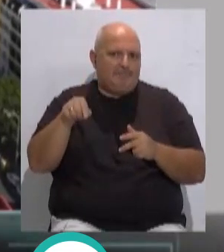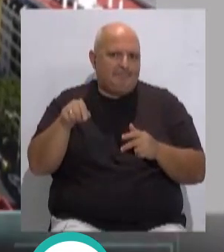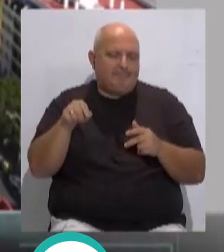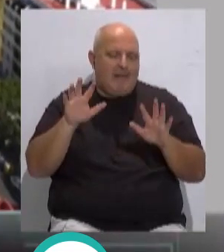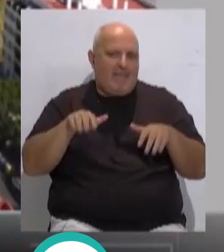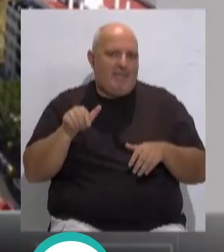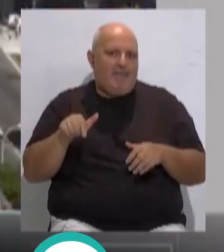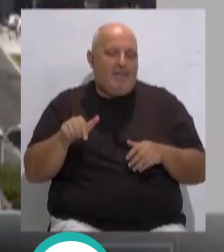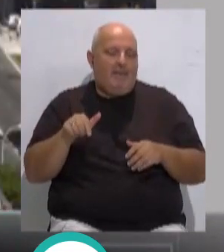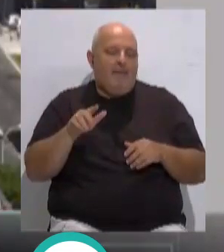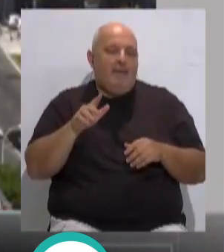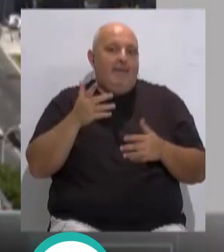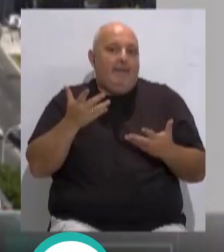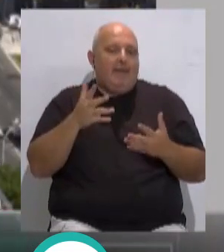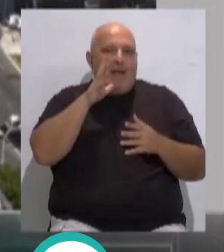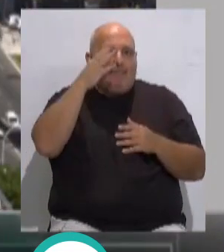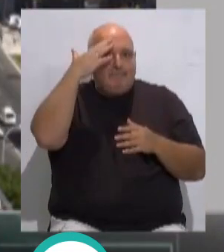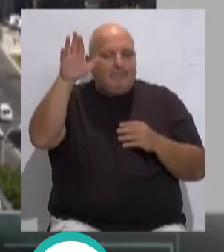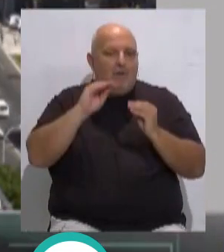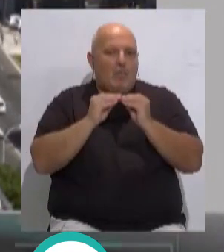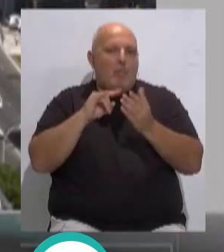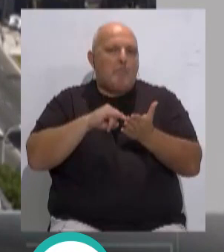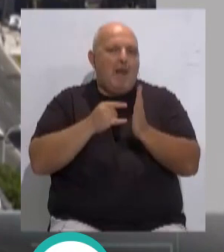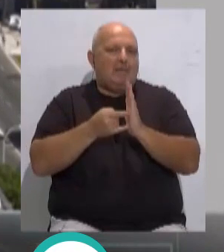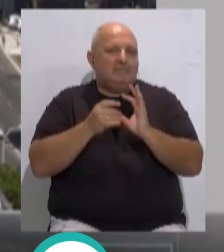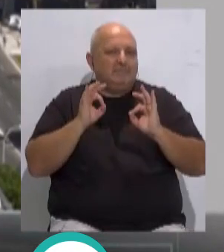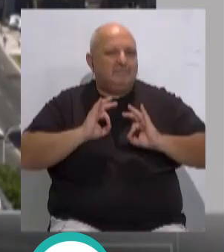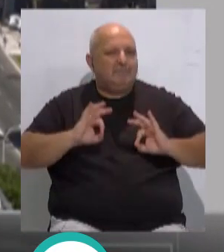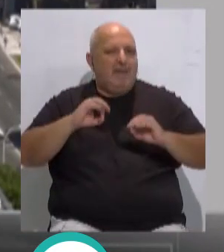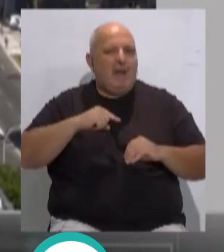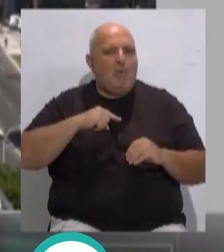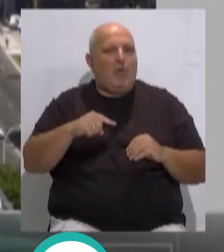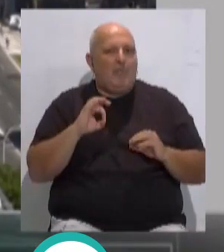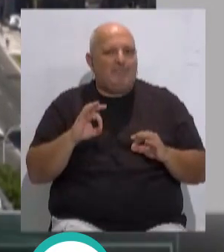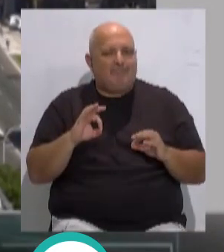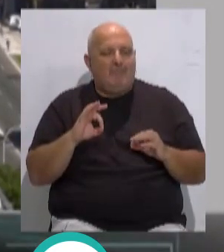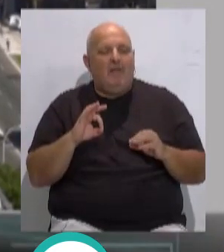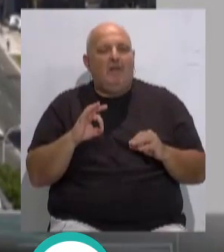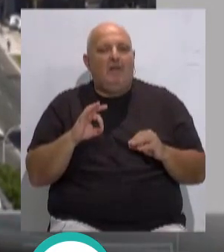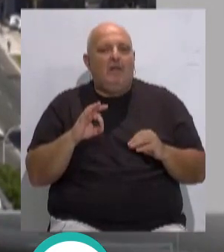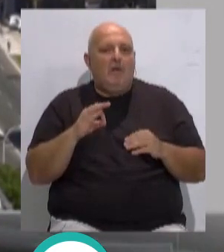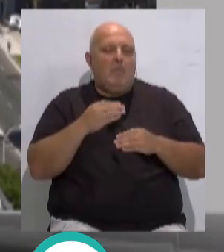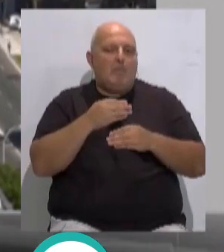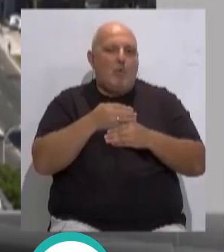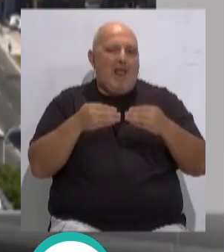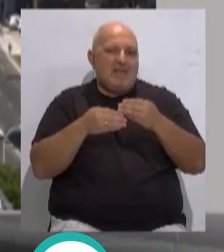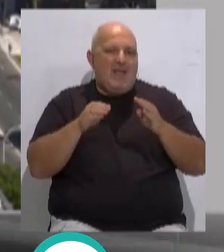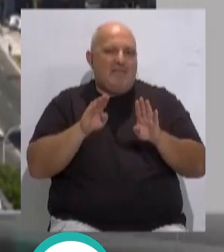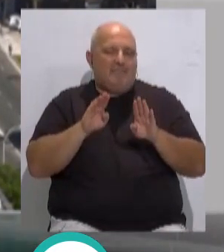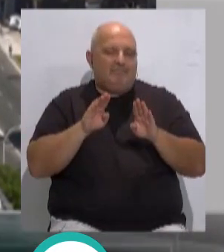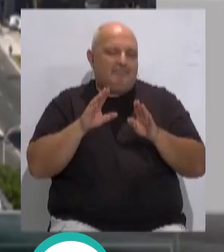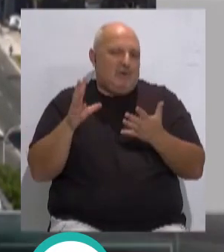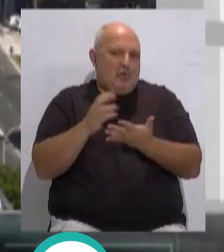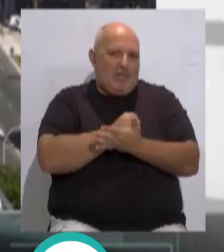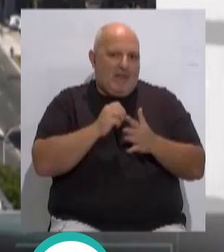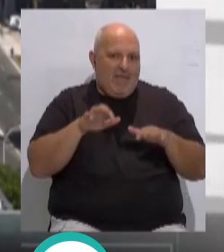más allá de que ellos estén elaborando un plan director de ejecución en las murallas, que no solo de,